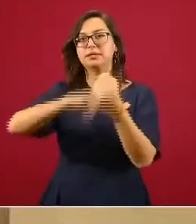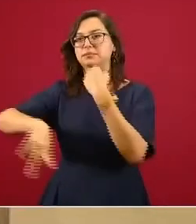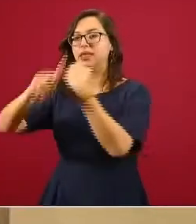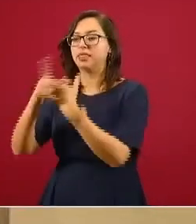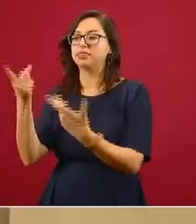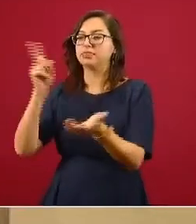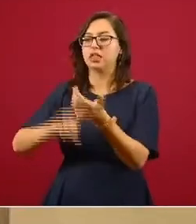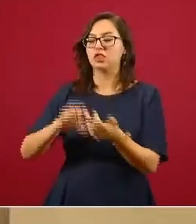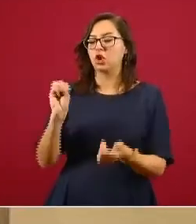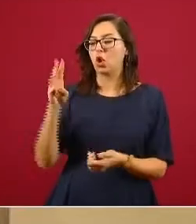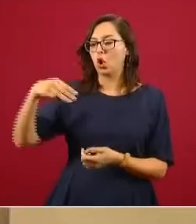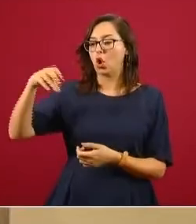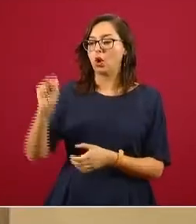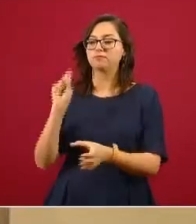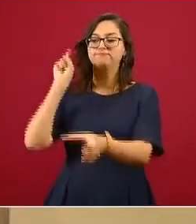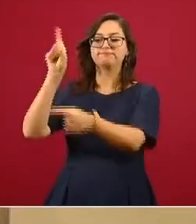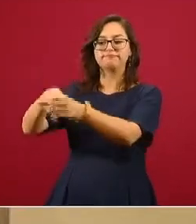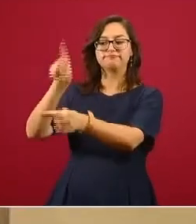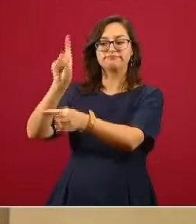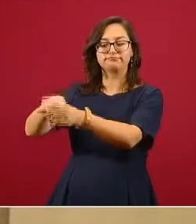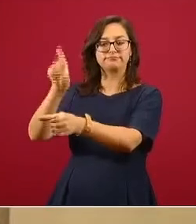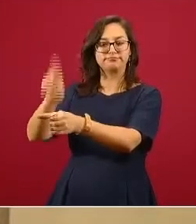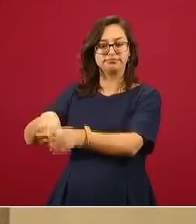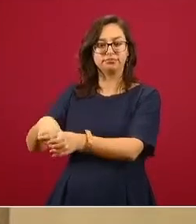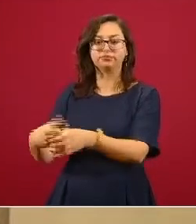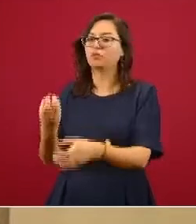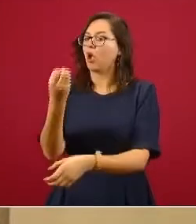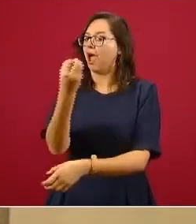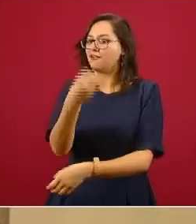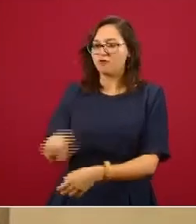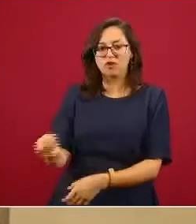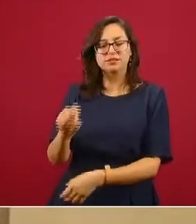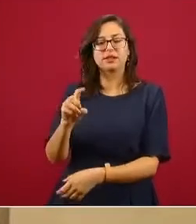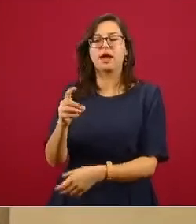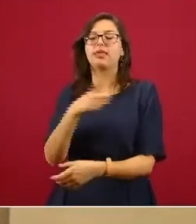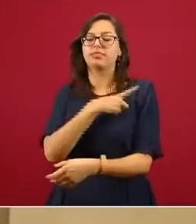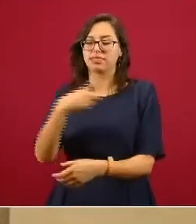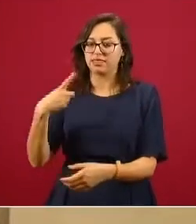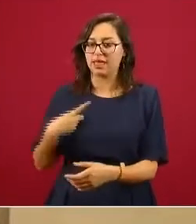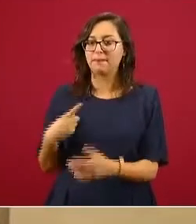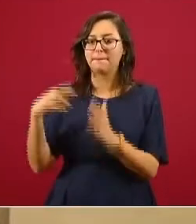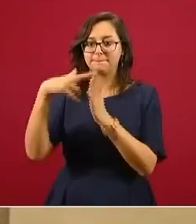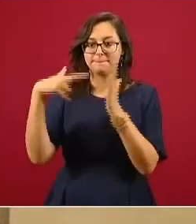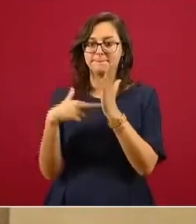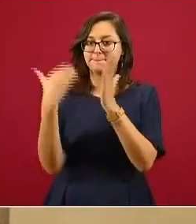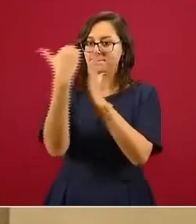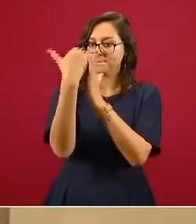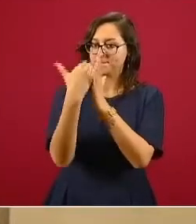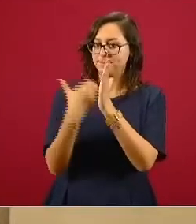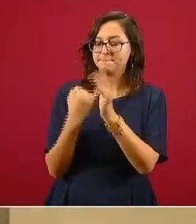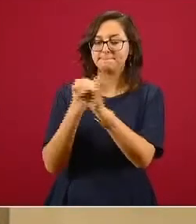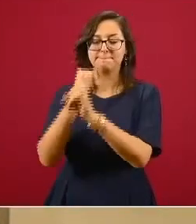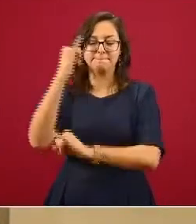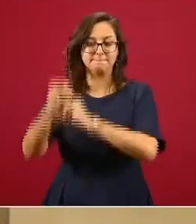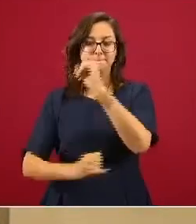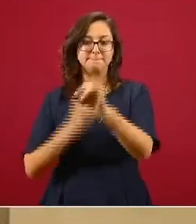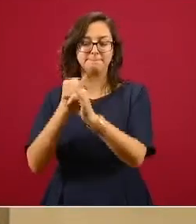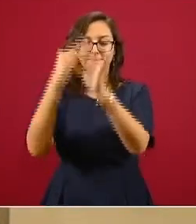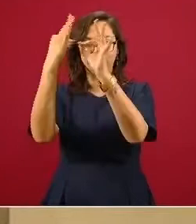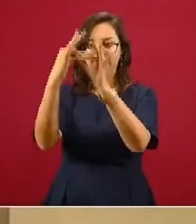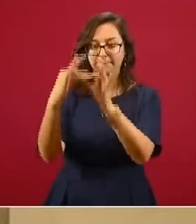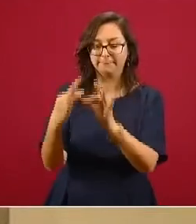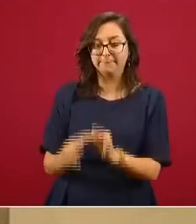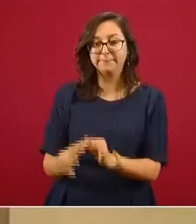Organización Mundial de la Salud, estamos adheridos, obligados a cumplir el Reglamento Sanitario Internacional.